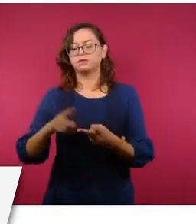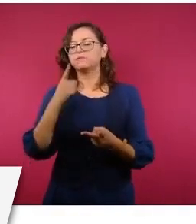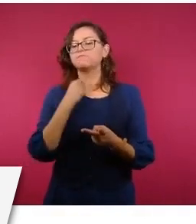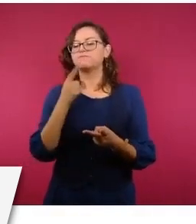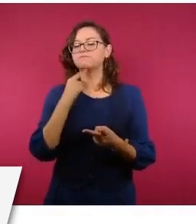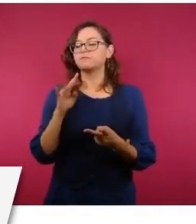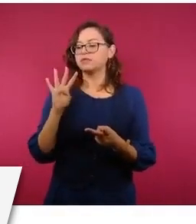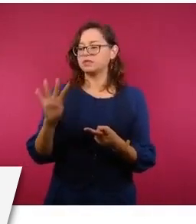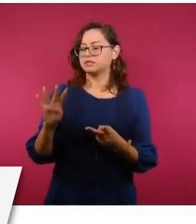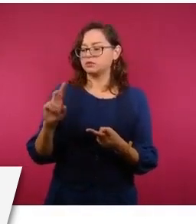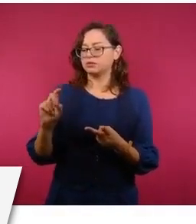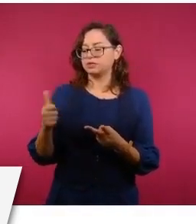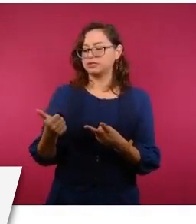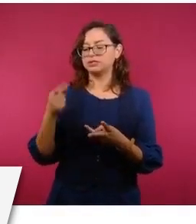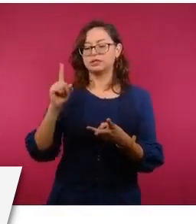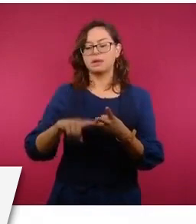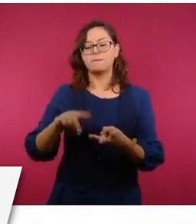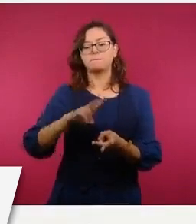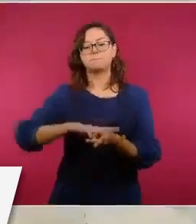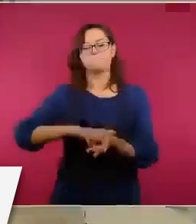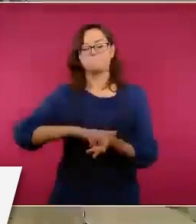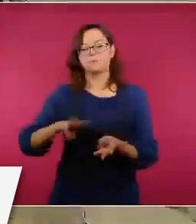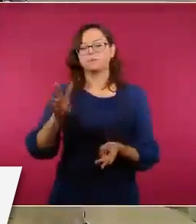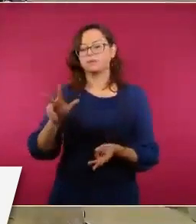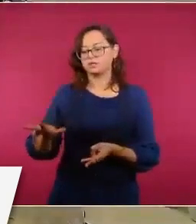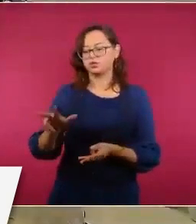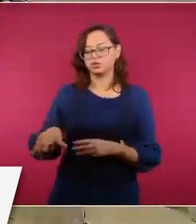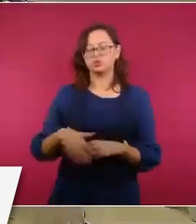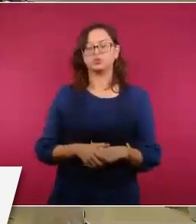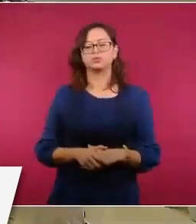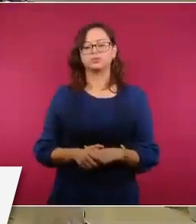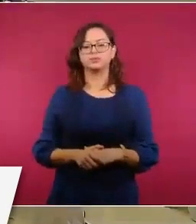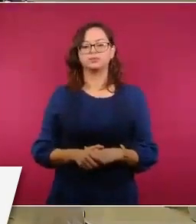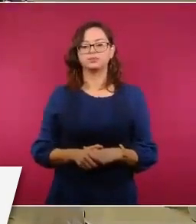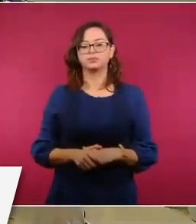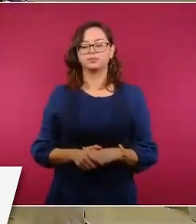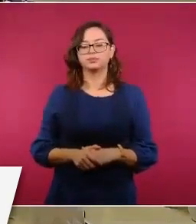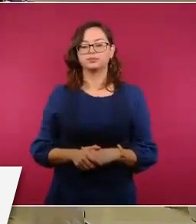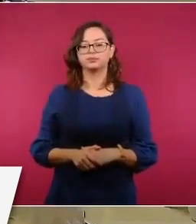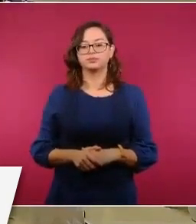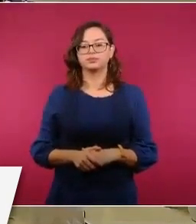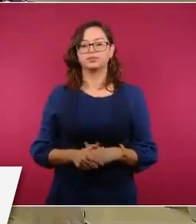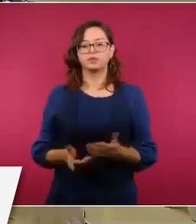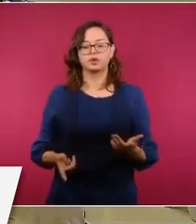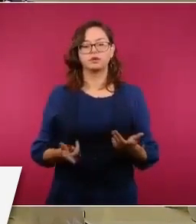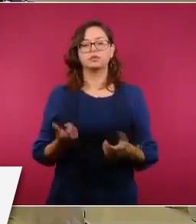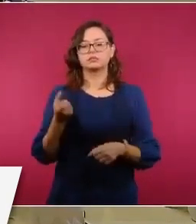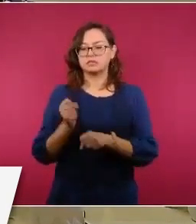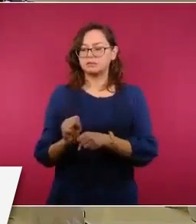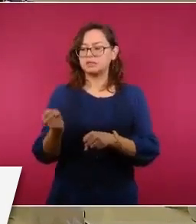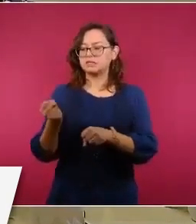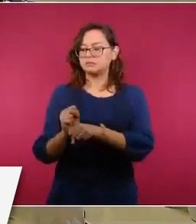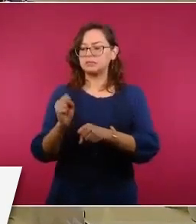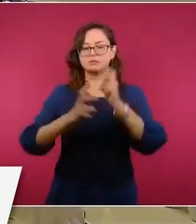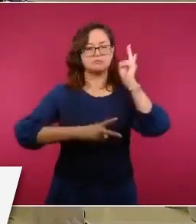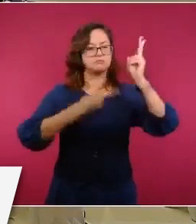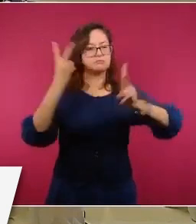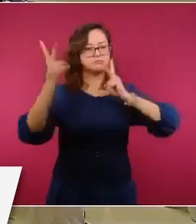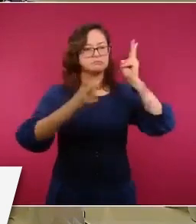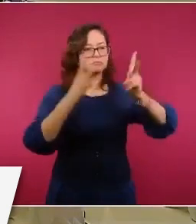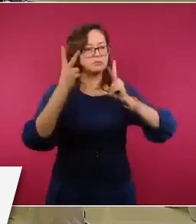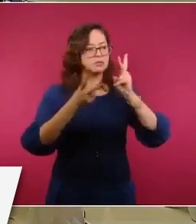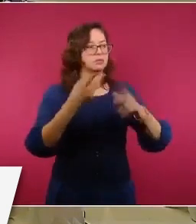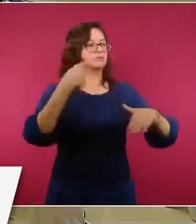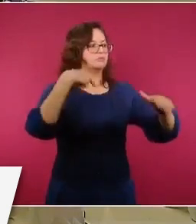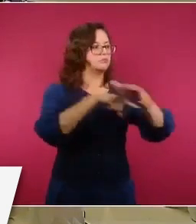19.36, y 18.96 el de la regular. Estamos haciendo verificaciones y visitas basadas en las